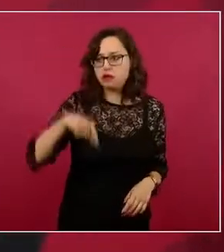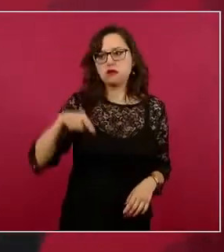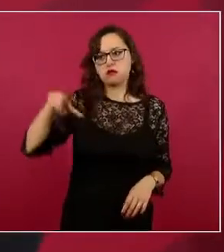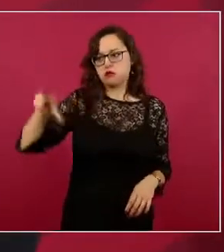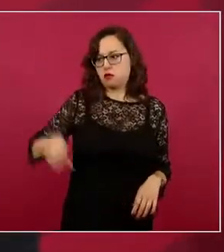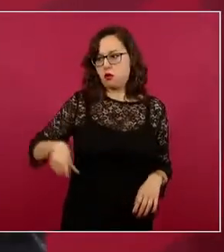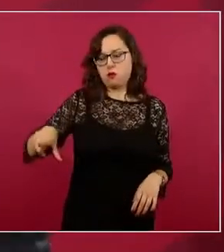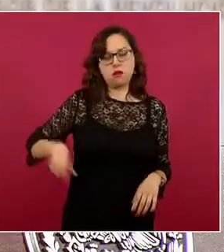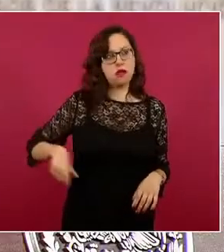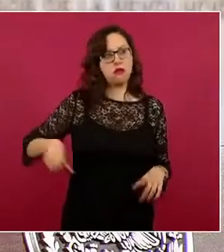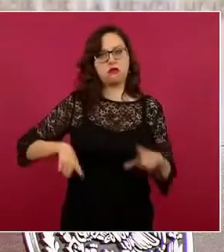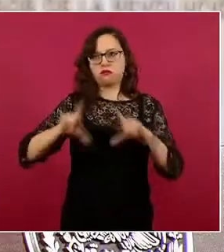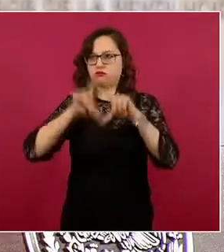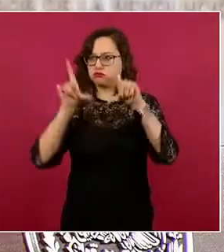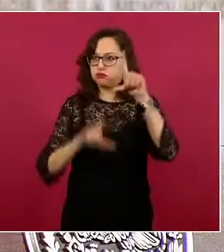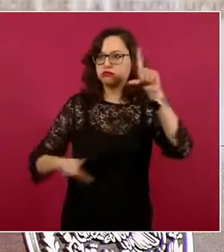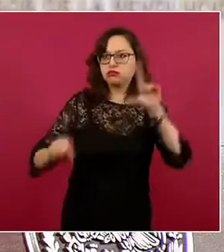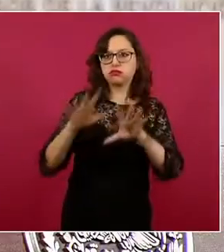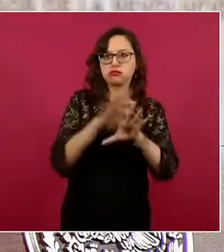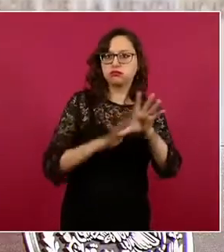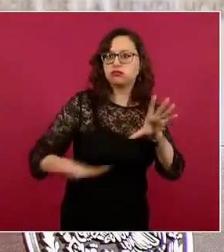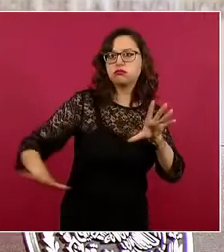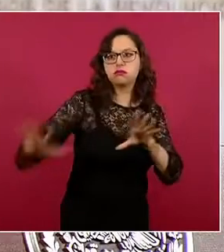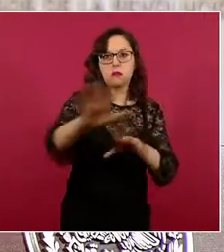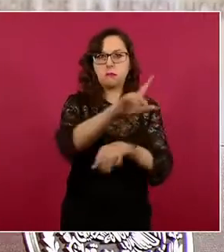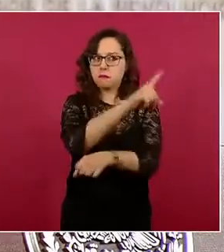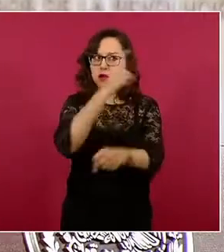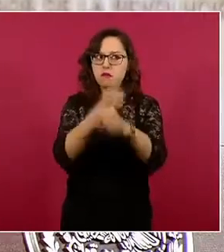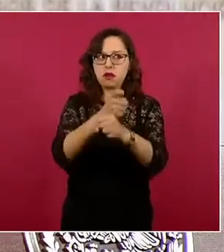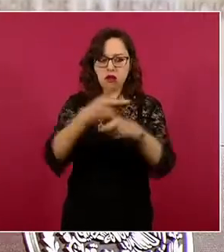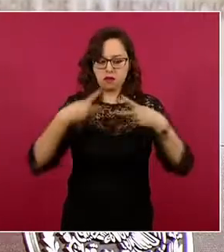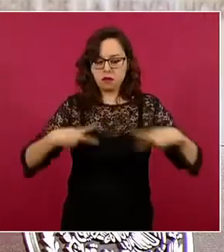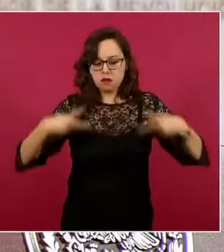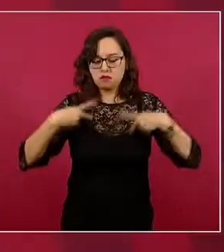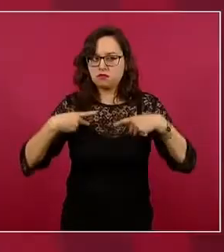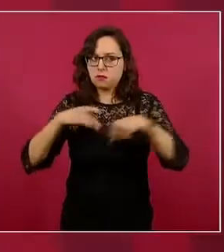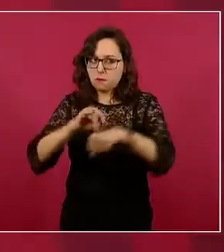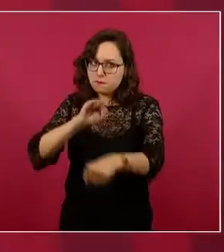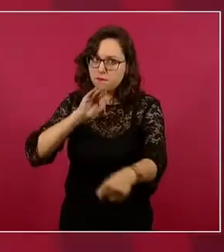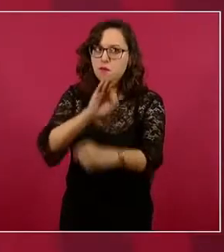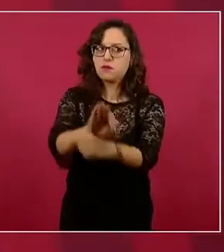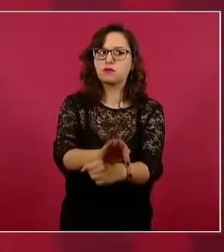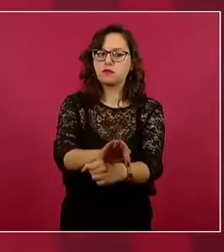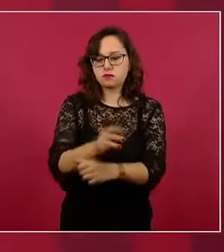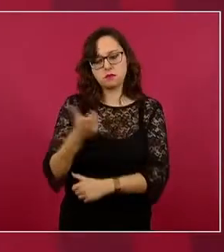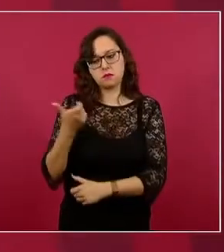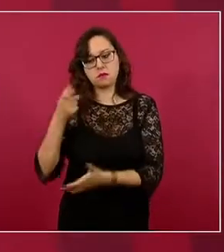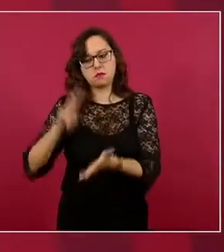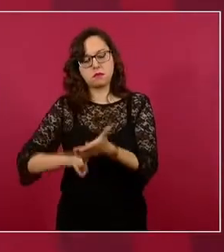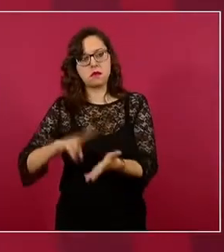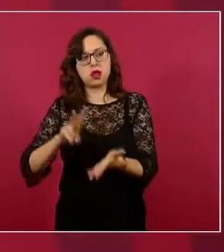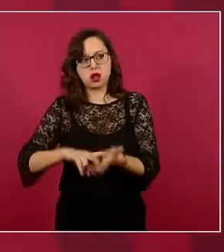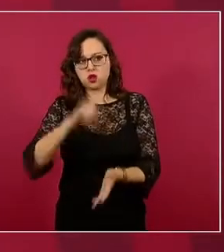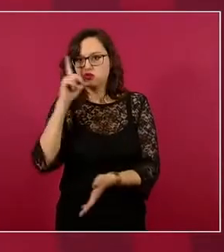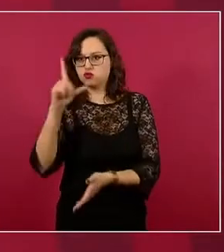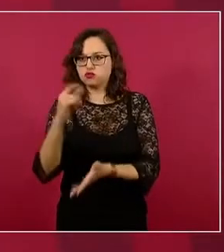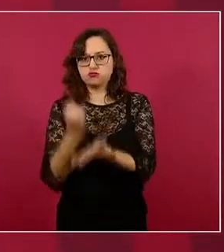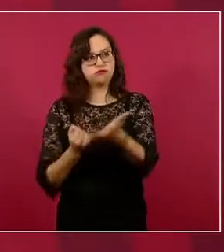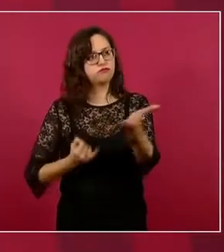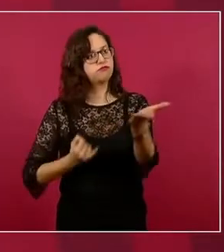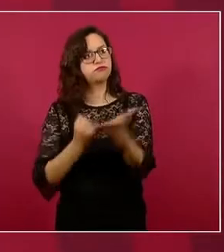es el que decide sobre los precios de la luz en este